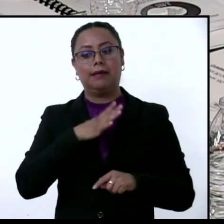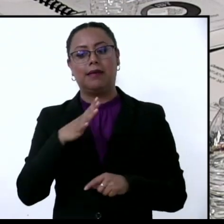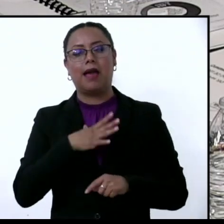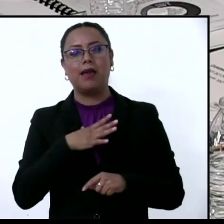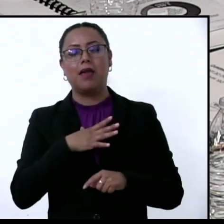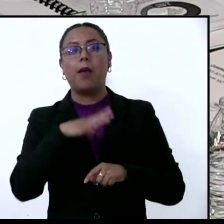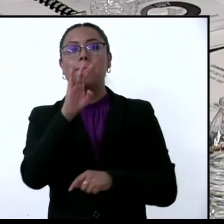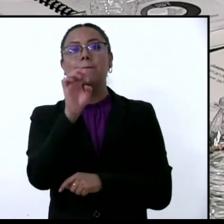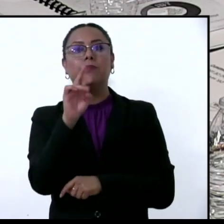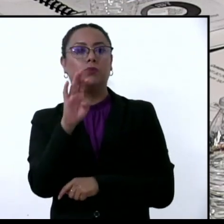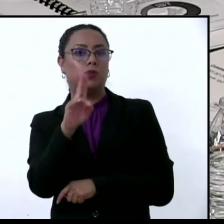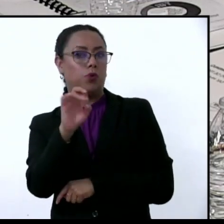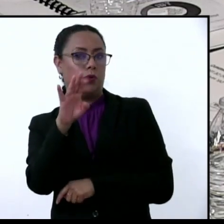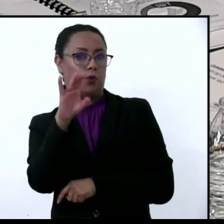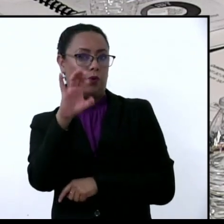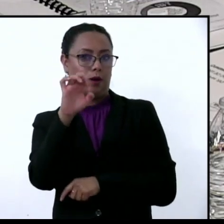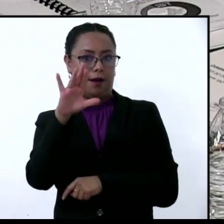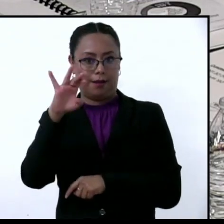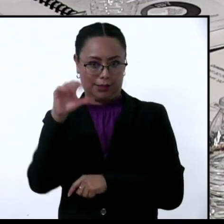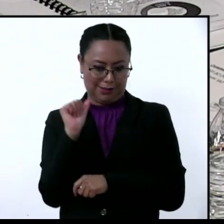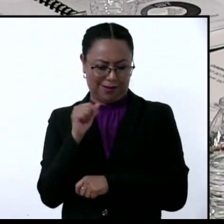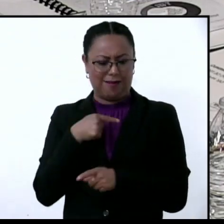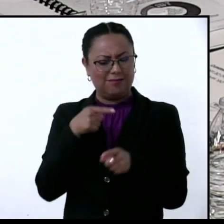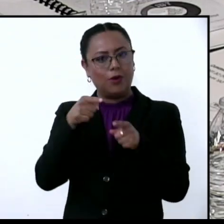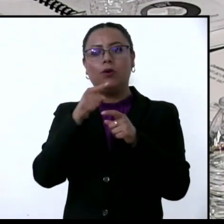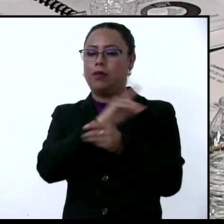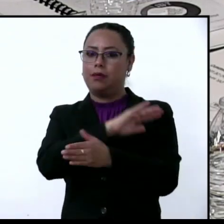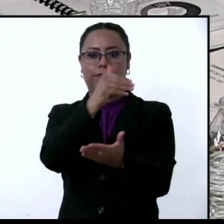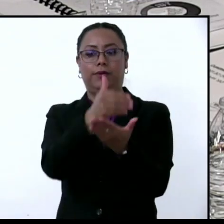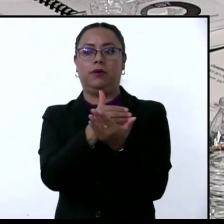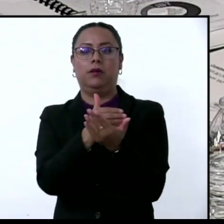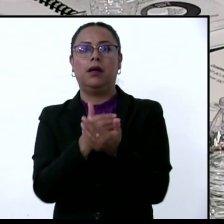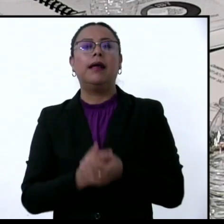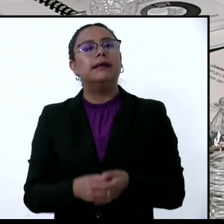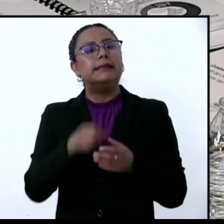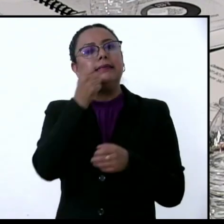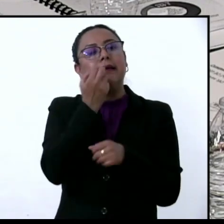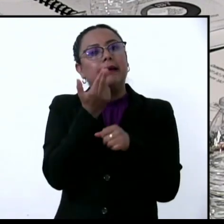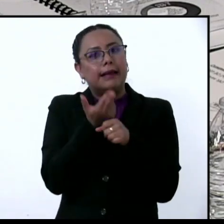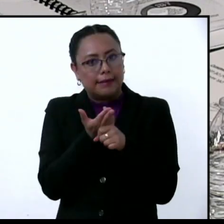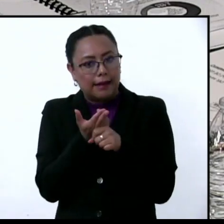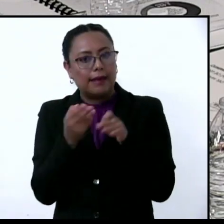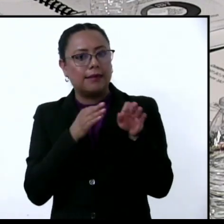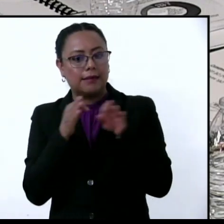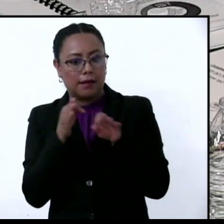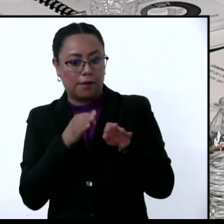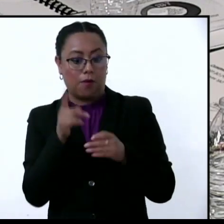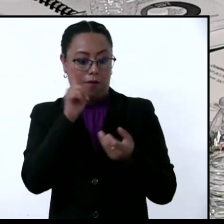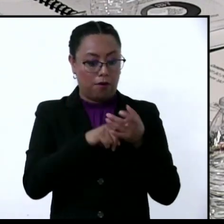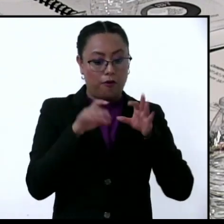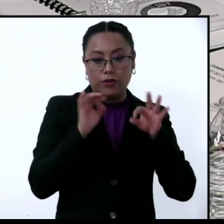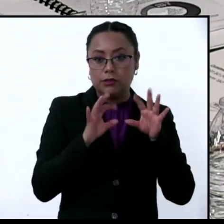burocracia. La Secretaría del Trabajo realiza un trabajo de campo, en las calles, con la gente, con las comunidades, y eso es lo